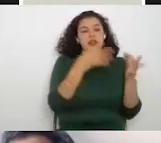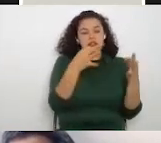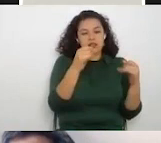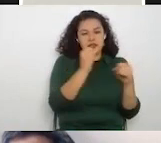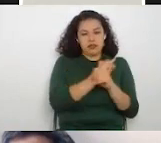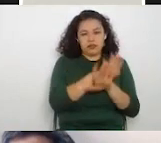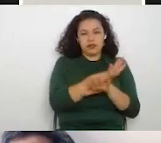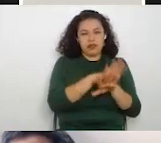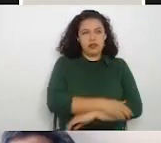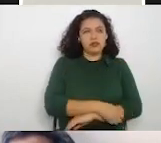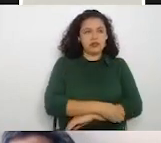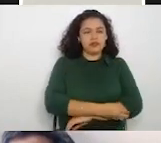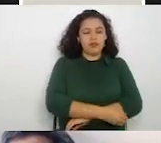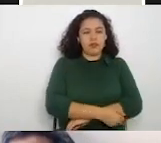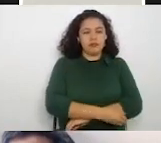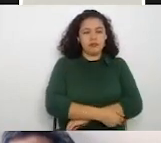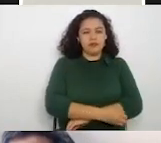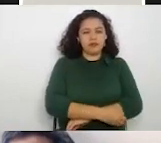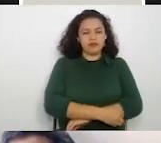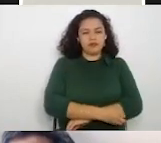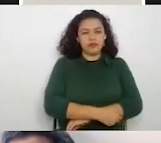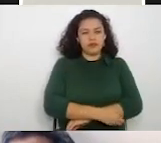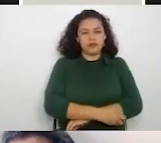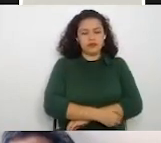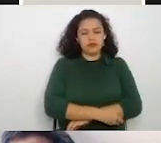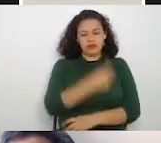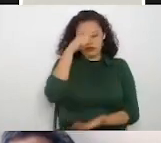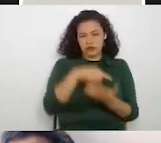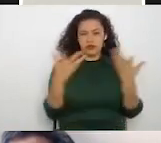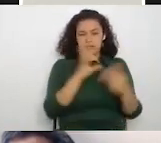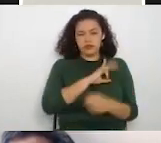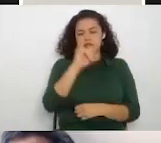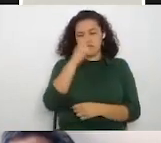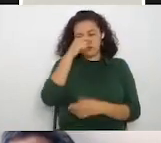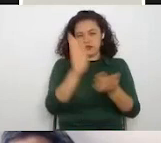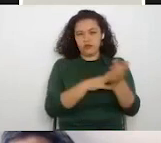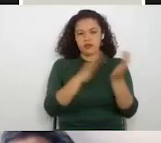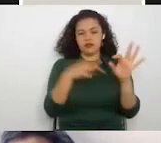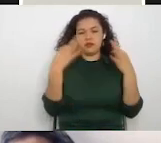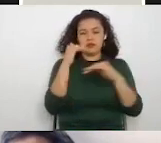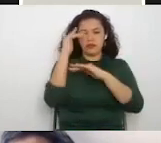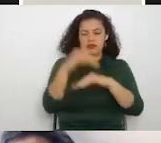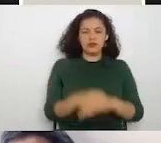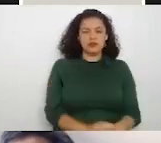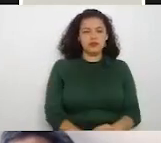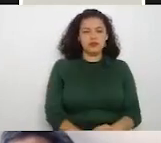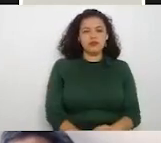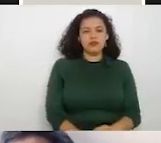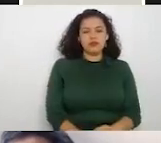Entonces, yo creo que sí lo puede hacer con ese control de documentación,